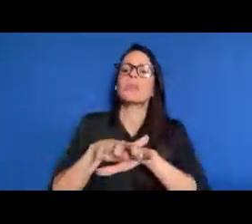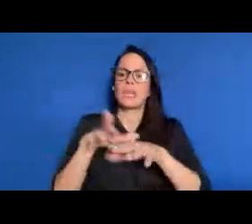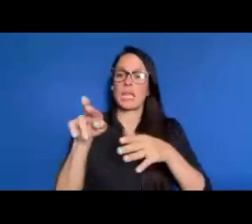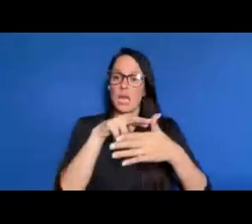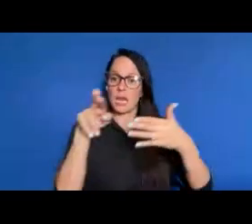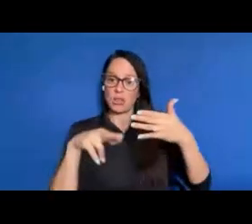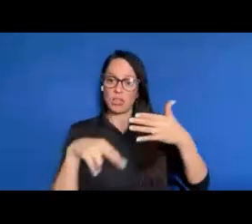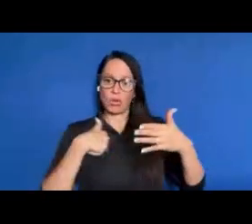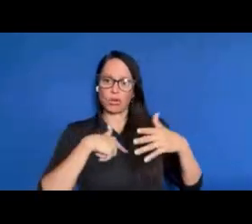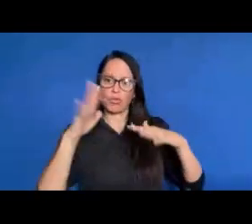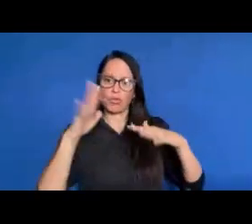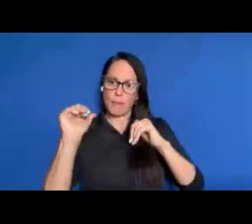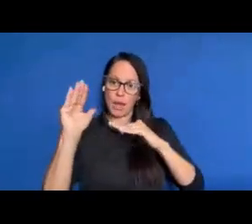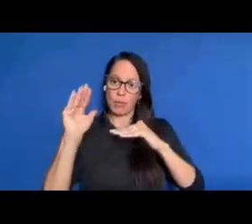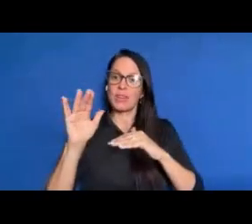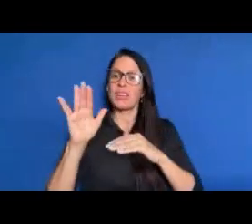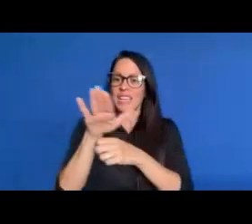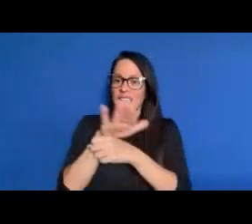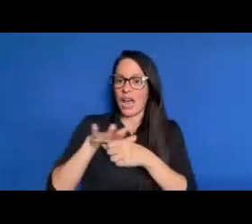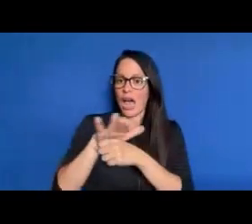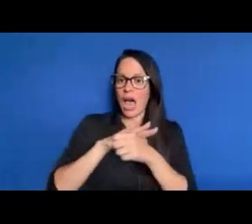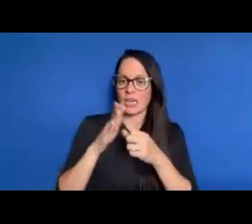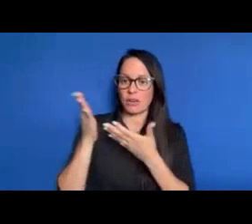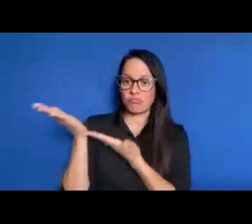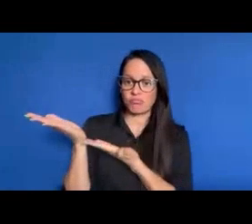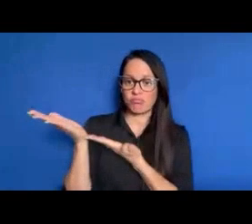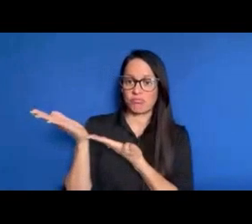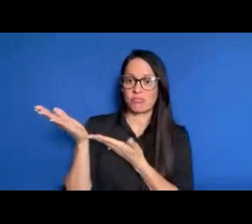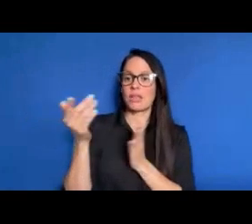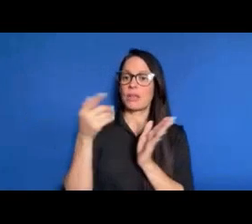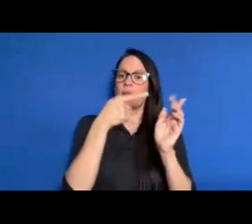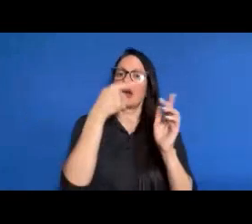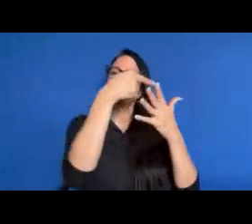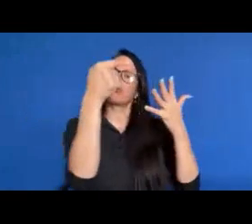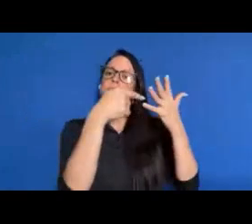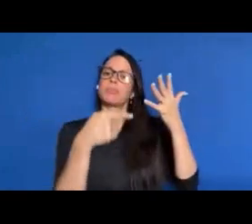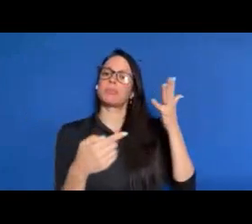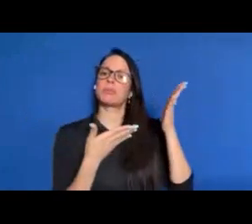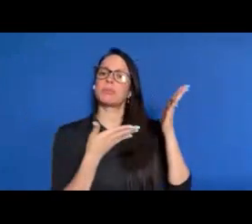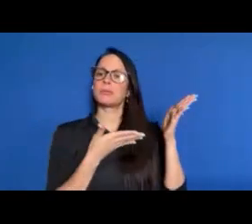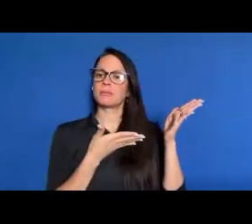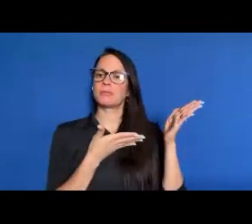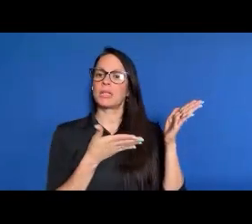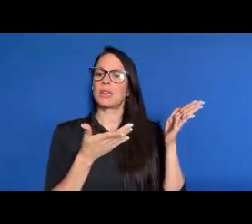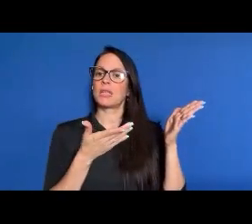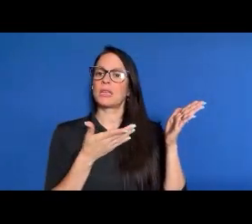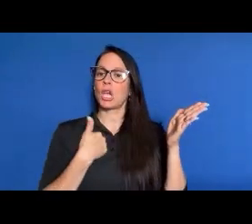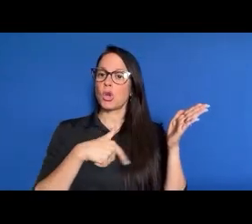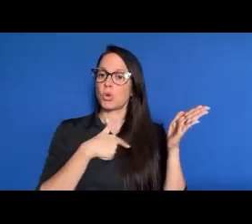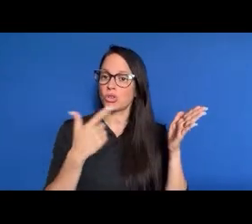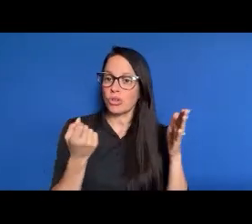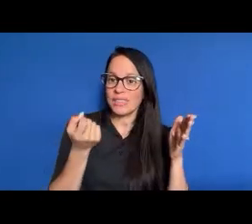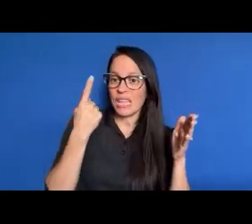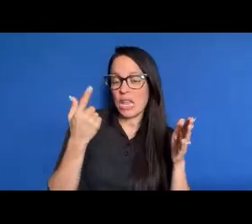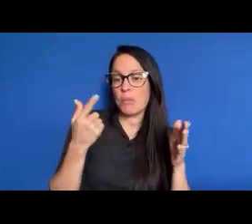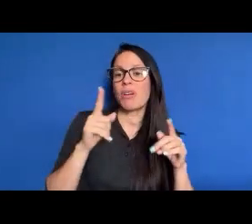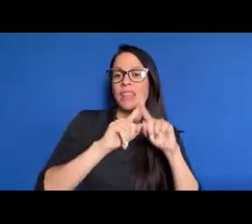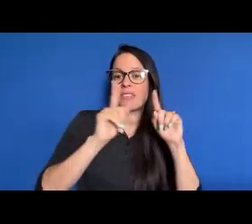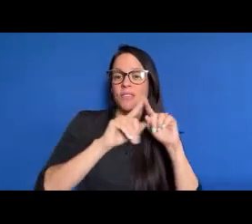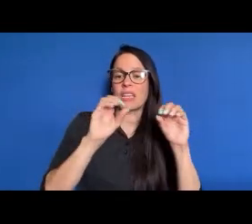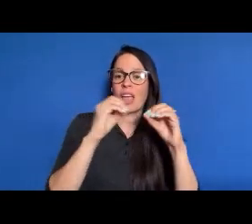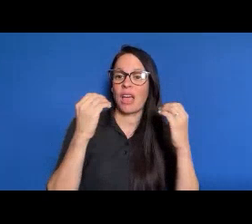las áreas que nosotros acá hemos podido entender que las entidades y las agencias necesitan reenfocar para que